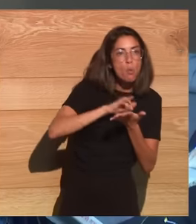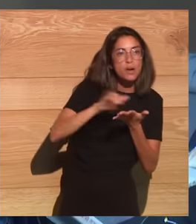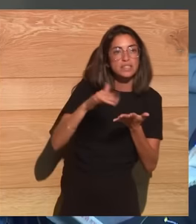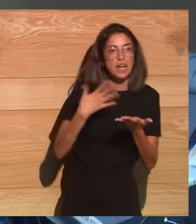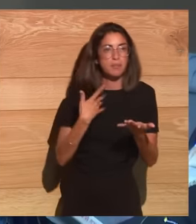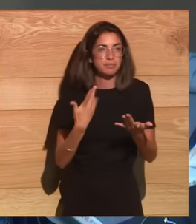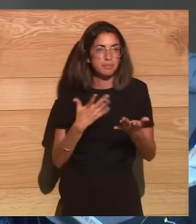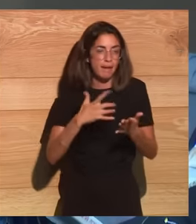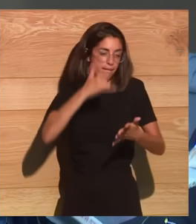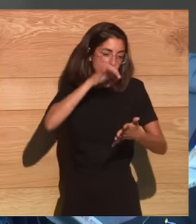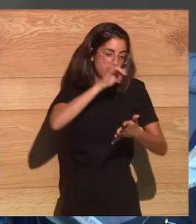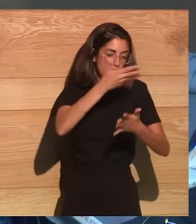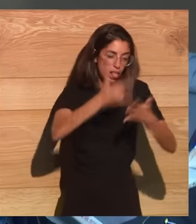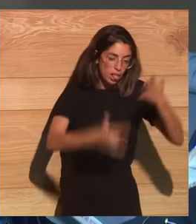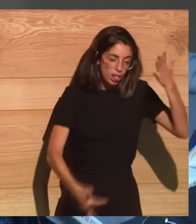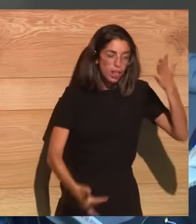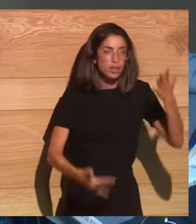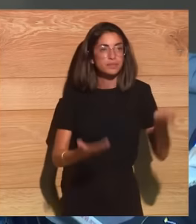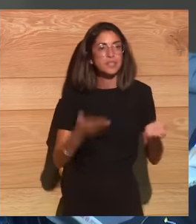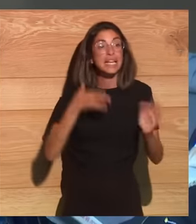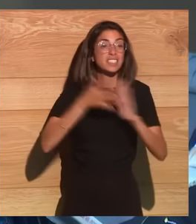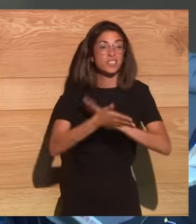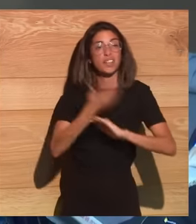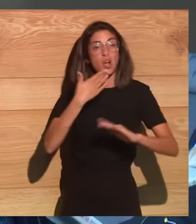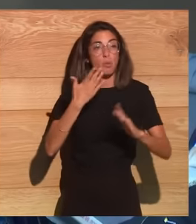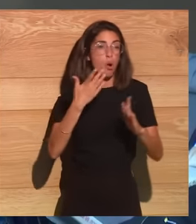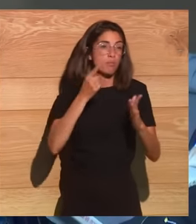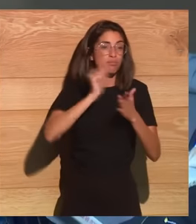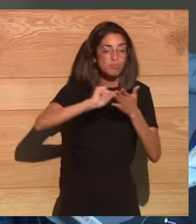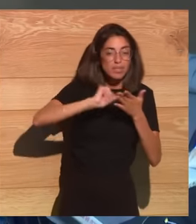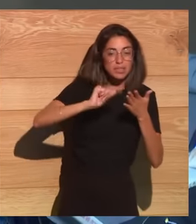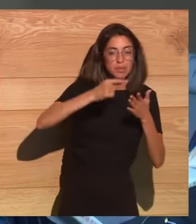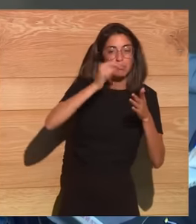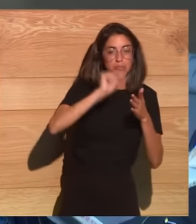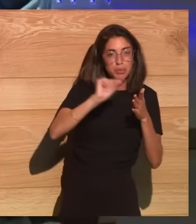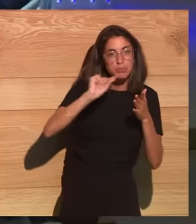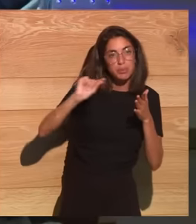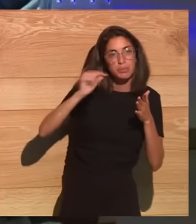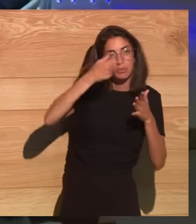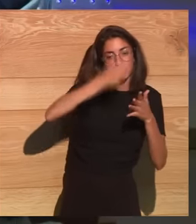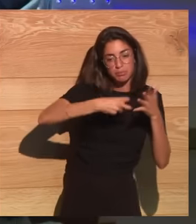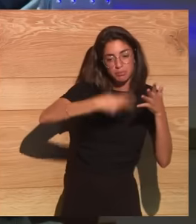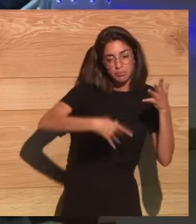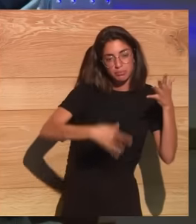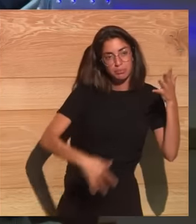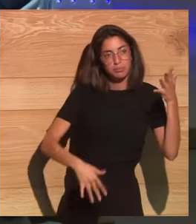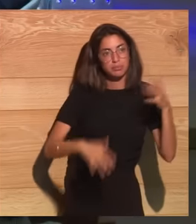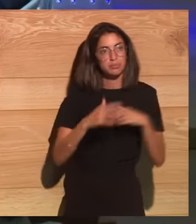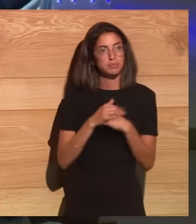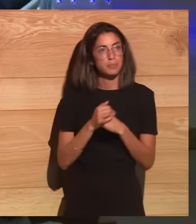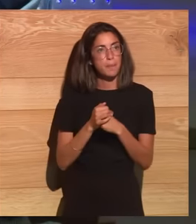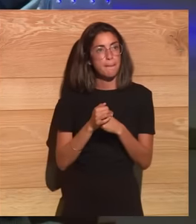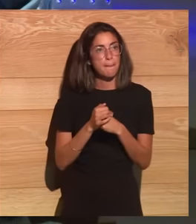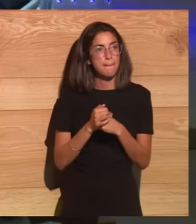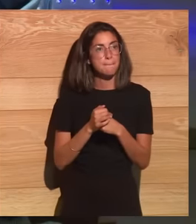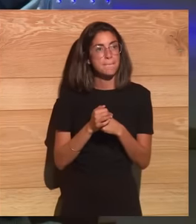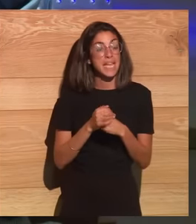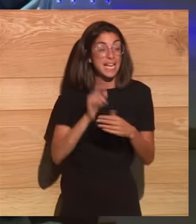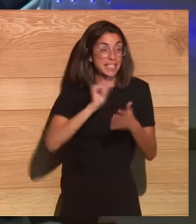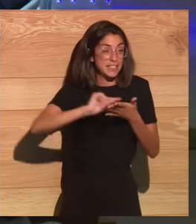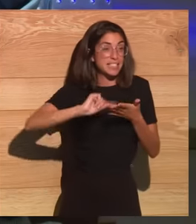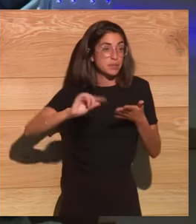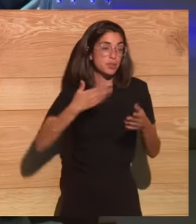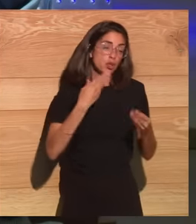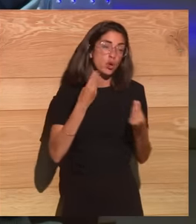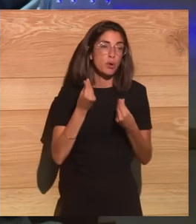es. Sí. Es un escribiendo. Se iba a llamar así, escribiendo, punto suspensivo. Es un escribiendo a 18.90, o sea, quiero decir. Sí.